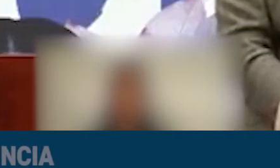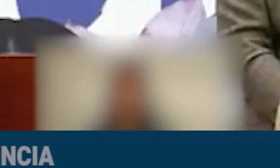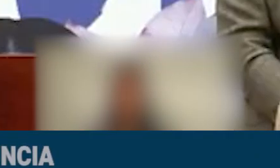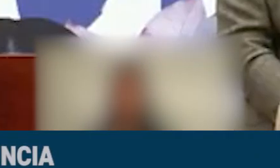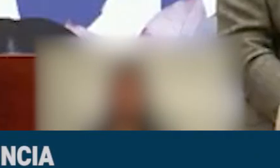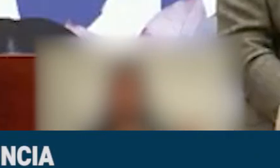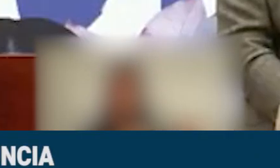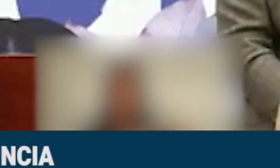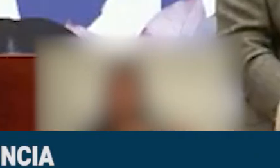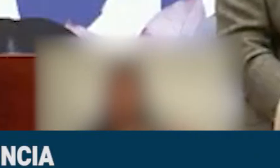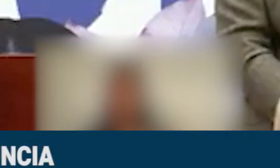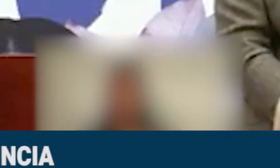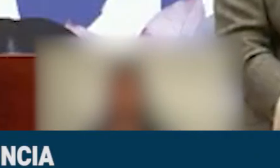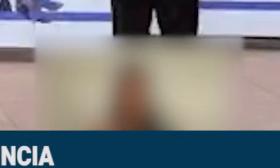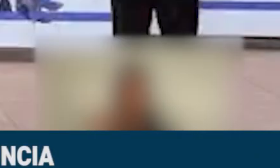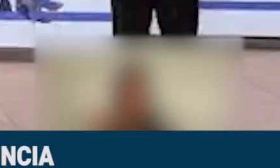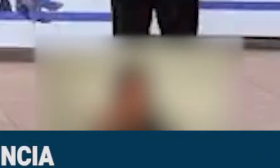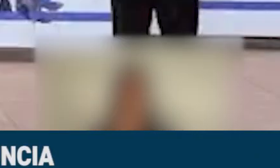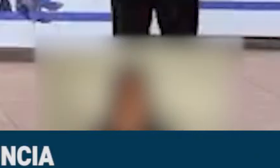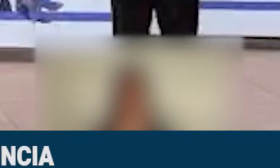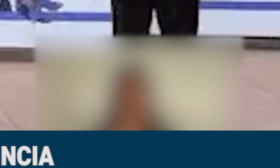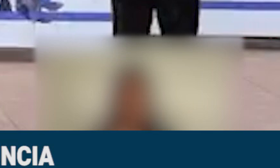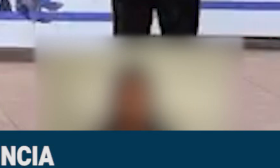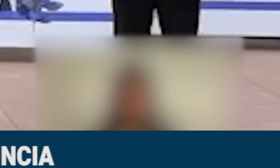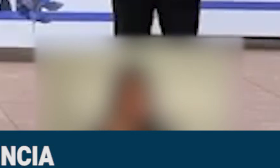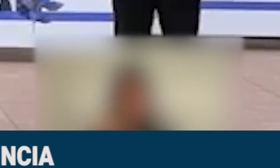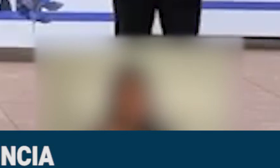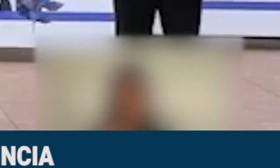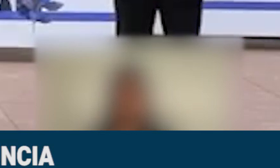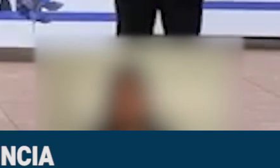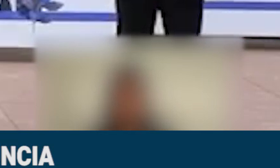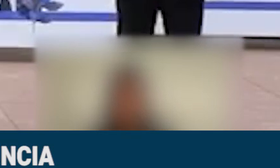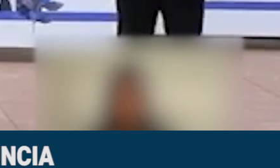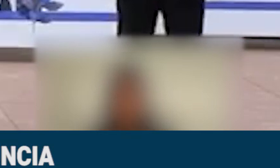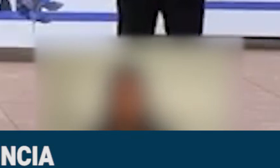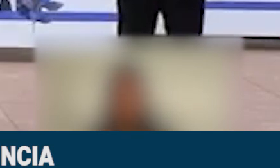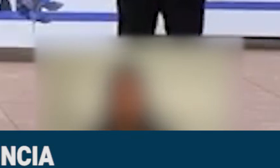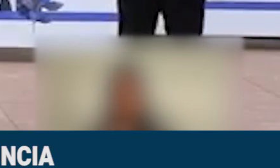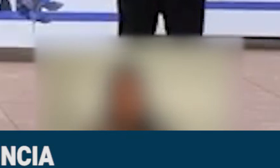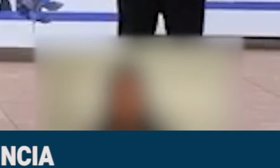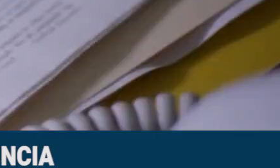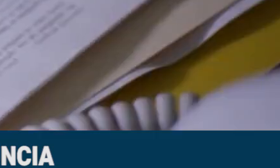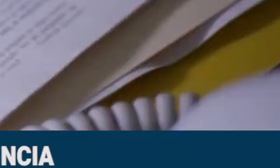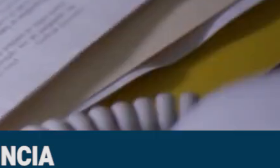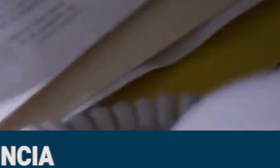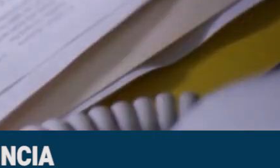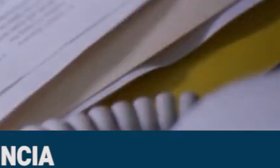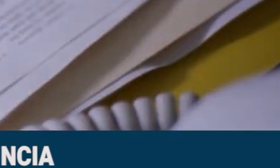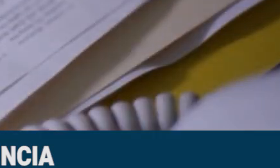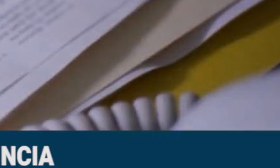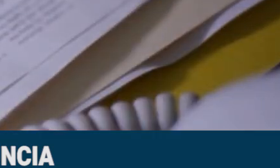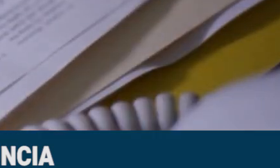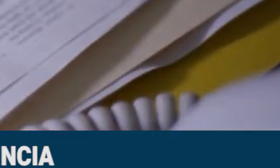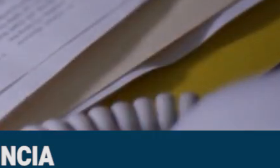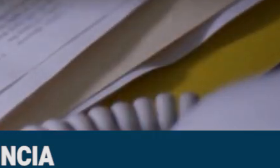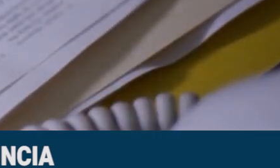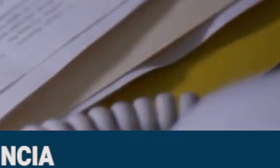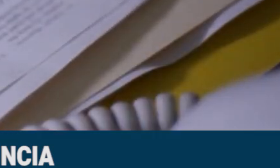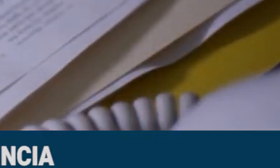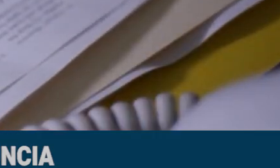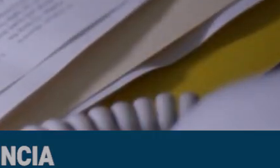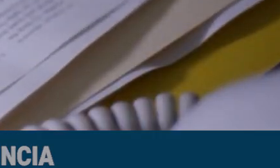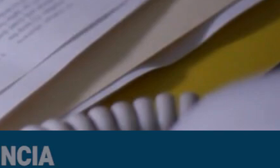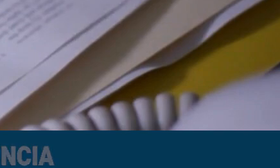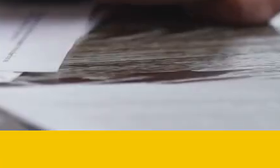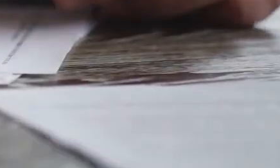El ministro de Comunicaciones, Infraestructura y Vivienda, Félix Alvarado, desmintió este lunes los rumores sobre su supuesta renuncia que